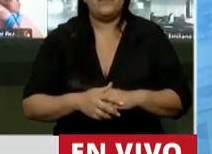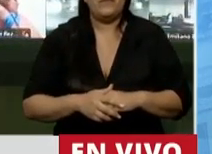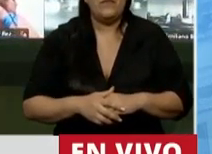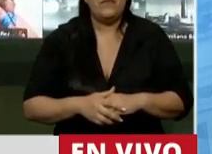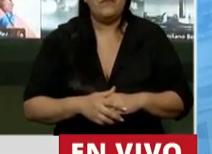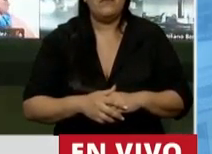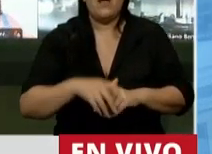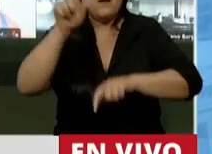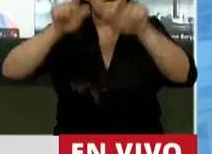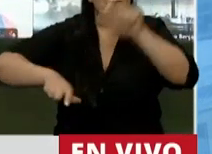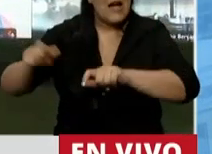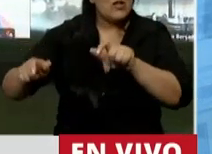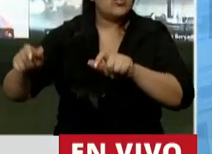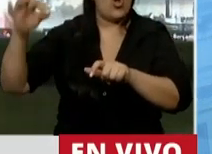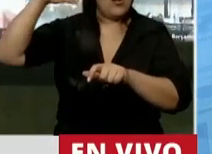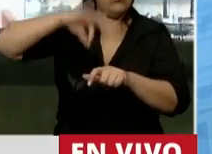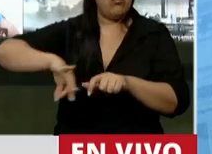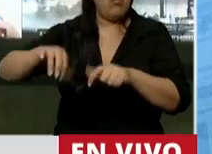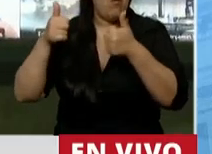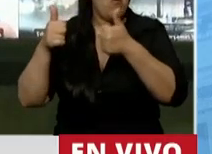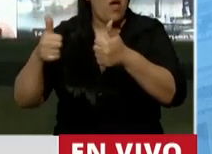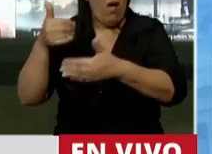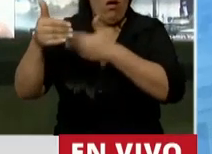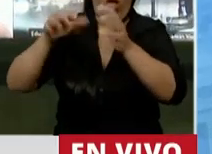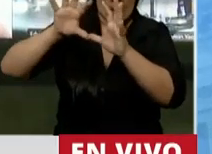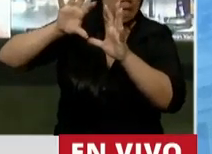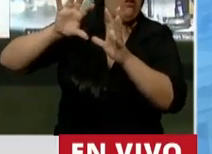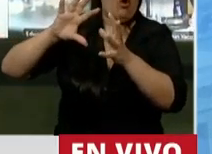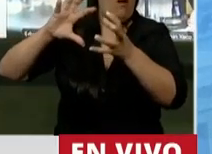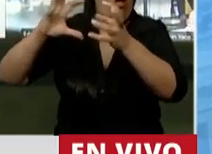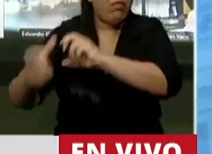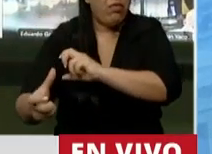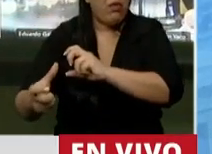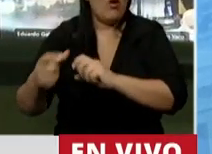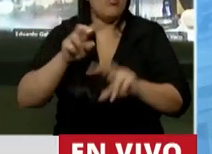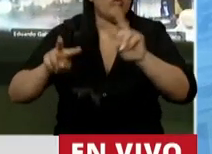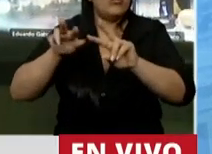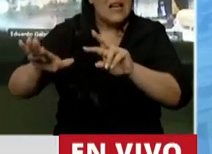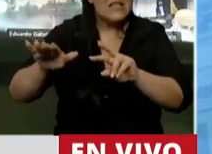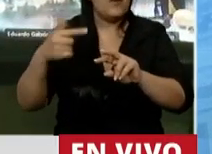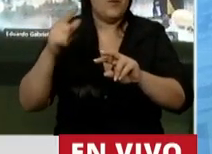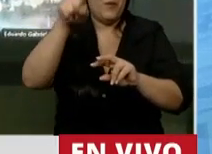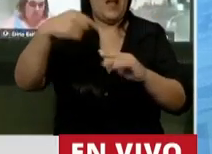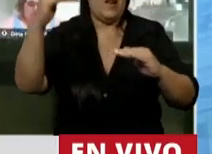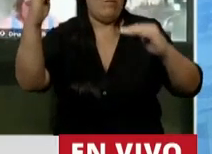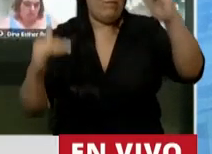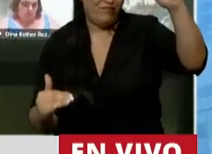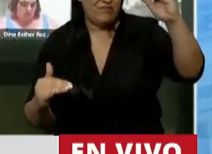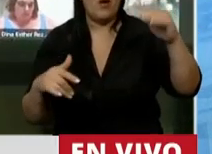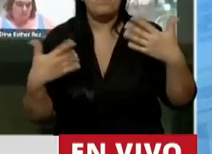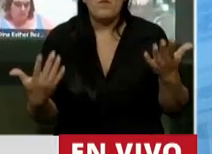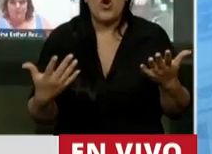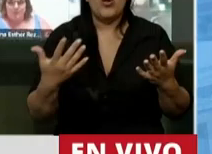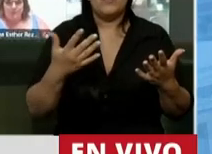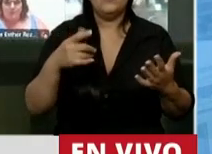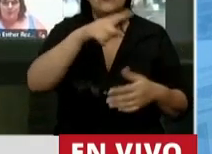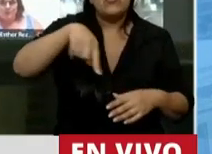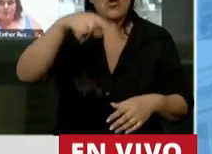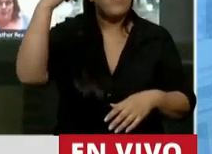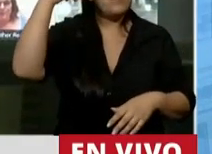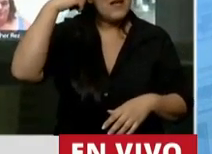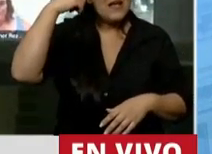a los que generan riqueza lícita es lo que fomenta más pobreza y más inequidad. Y esto tiene mucha lógica en un razonamiento populista y